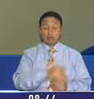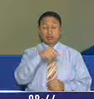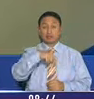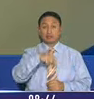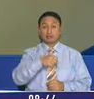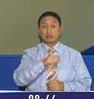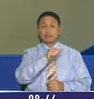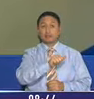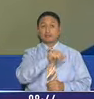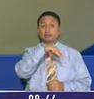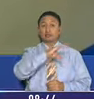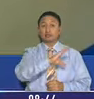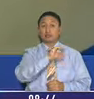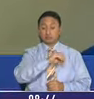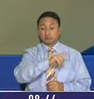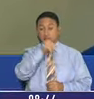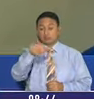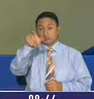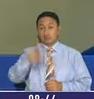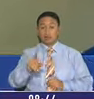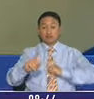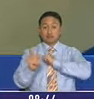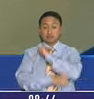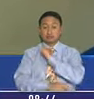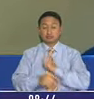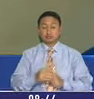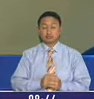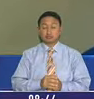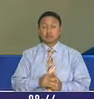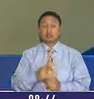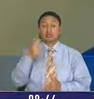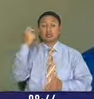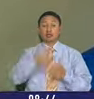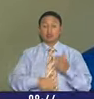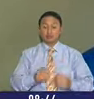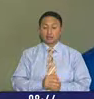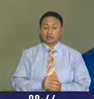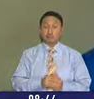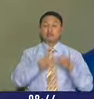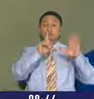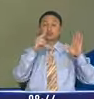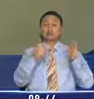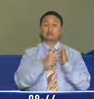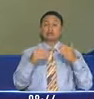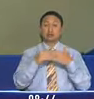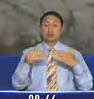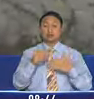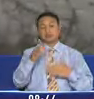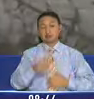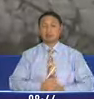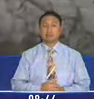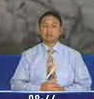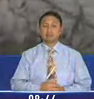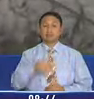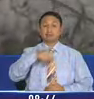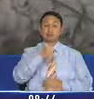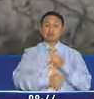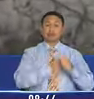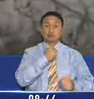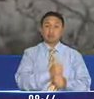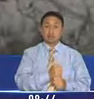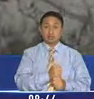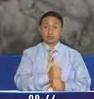Agencia Metropolitana de Control le podría estar imponiendo una sanción de tipo económica de cerca de $6,000 más o menos. En lo que va del año, la